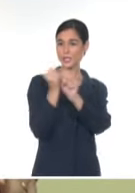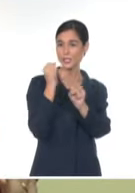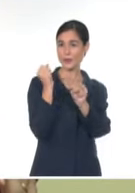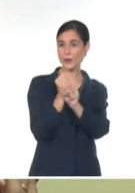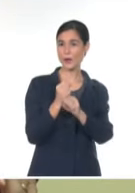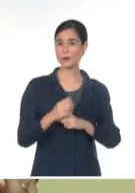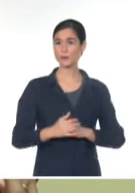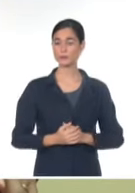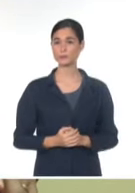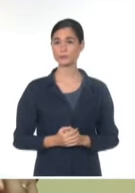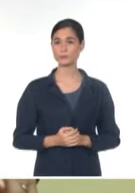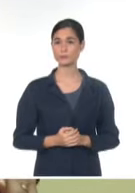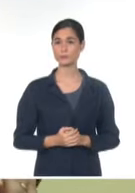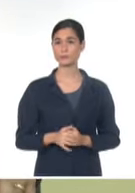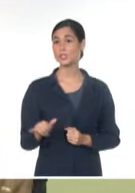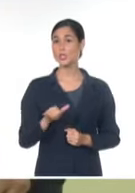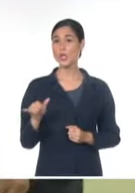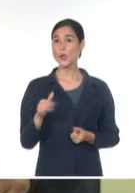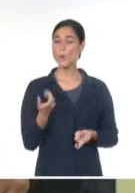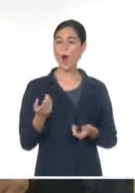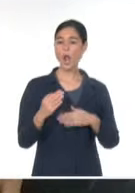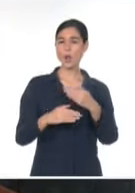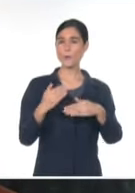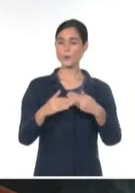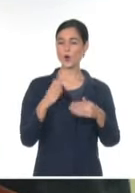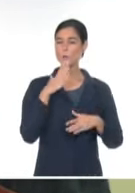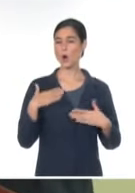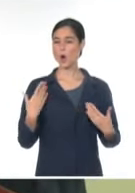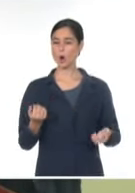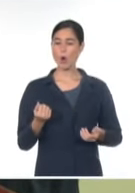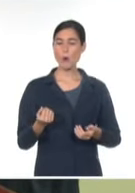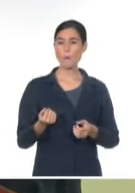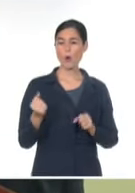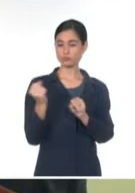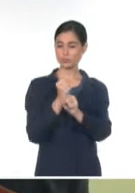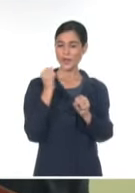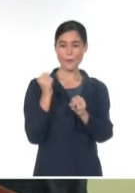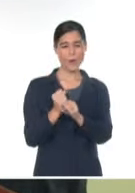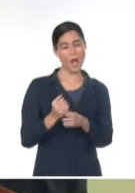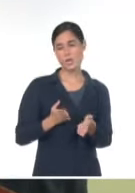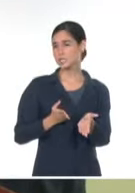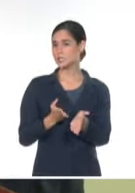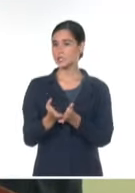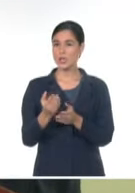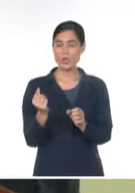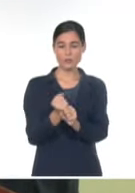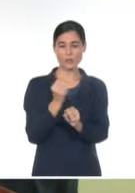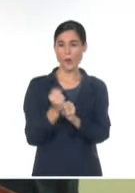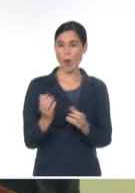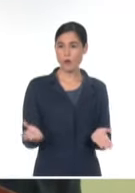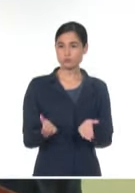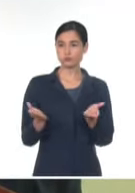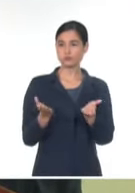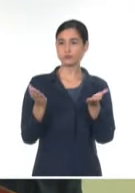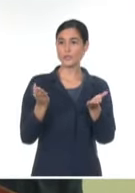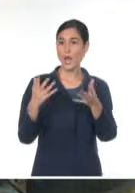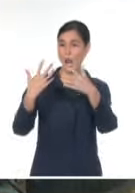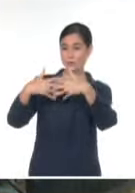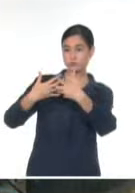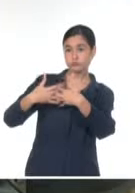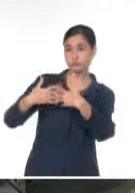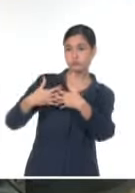Ingenio y las cuestiones que de manera común debemos también seguir haciendo para impulsar la industria y para buscar también